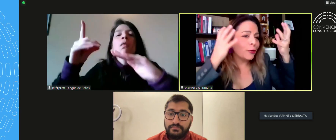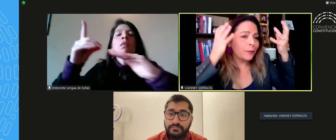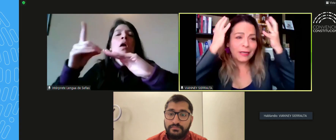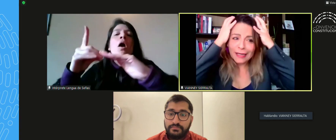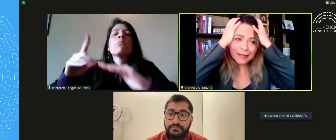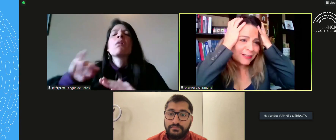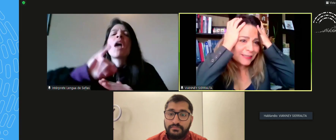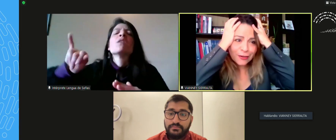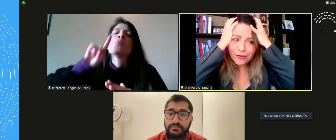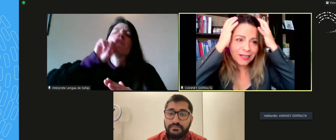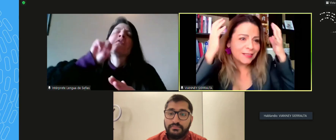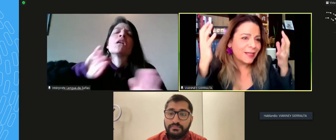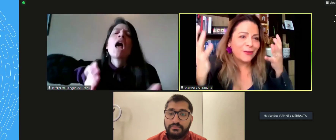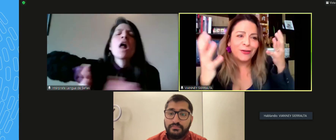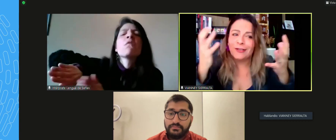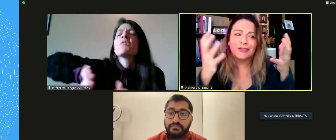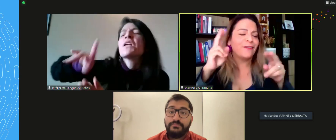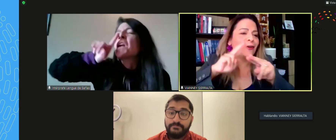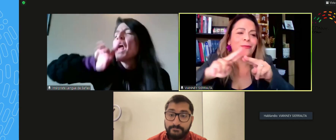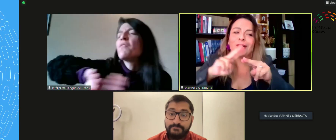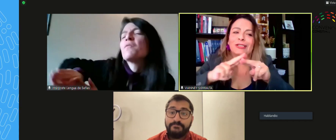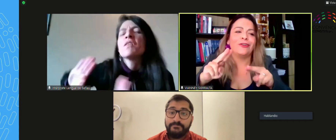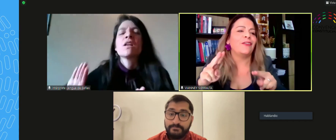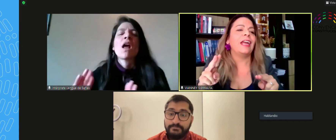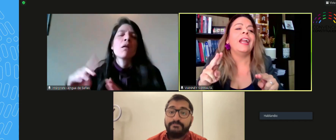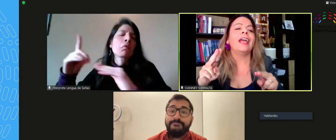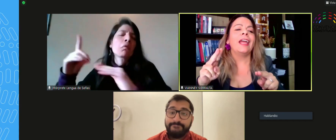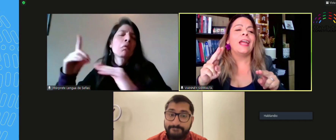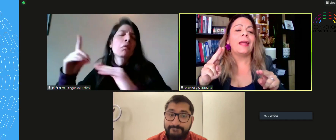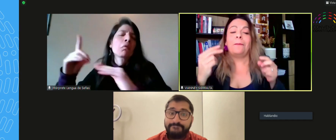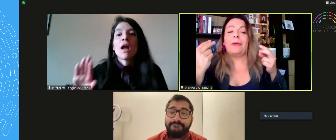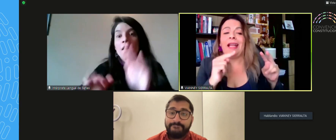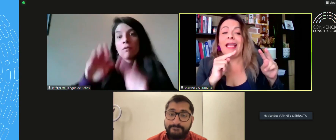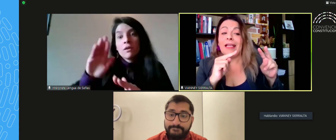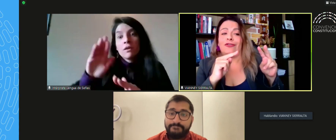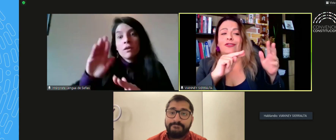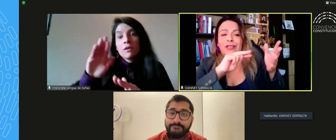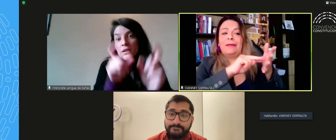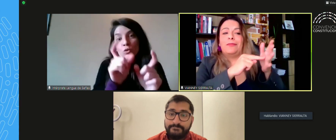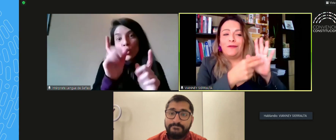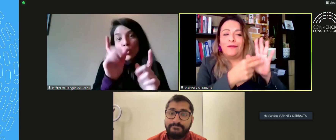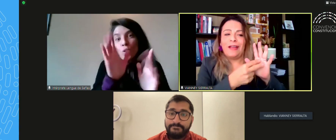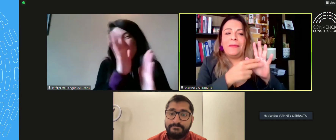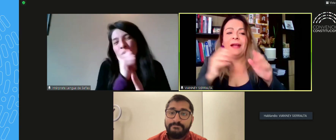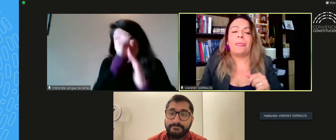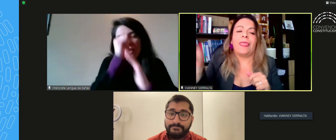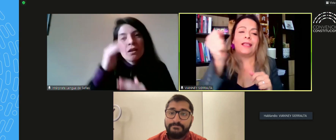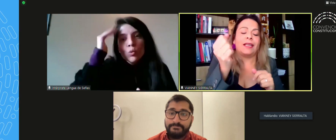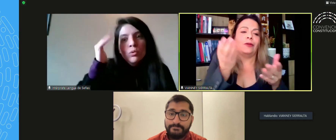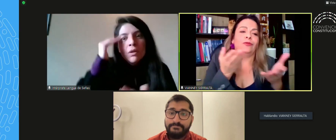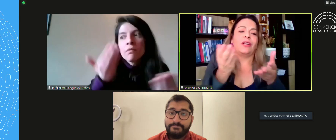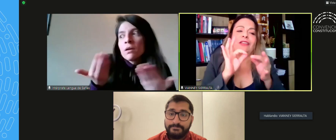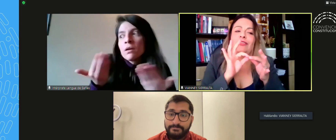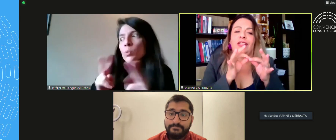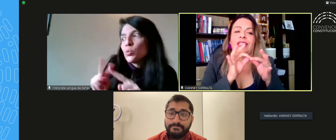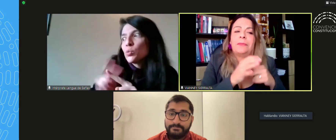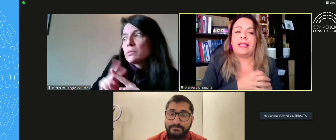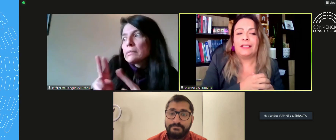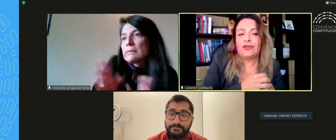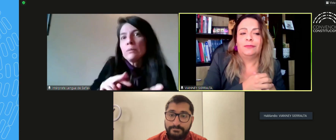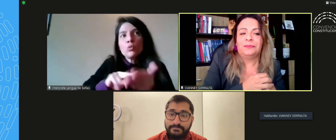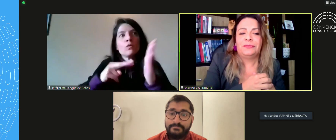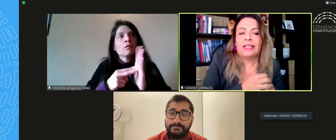saben, se toman la cabeza los organizadores y no saben cómo resolver para ellos el problema de tener un servicio